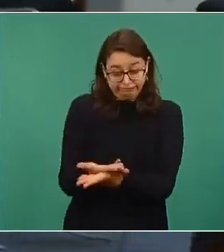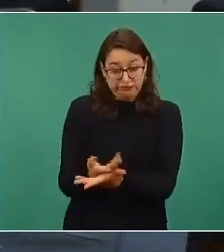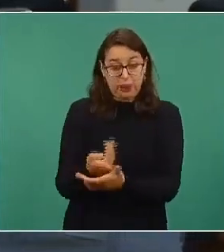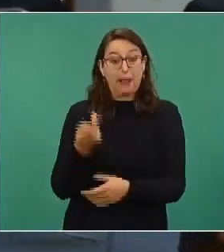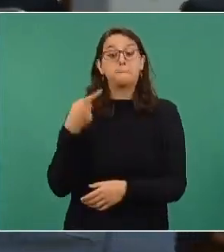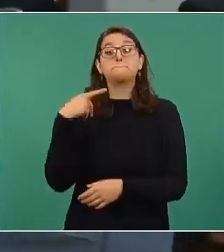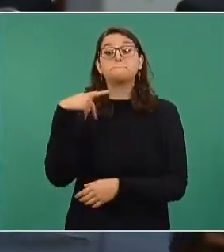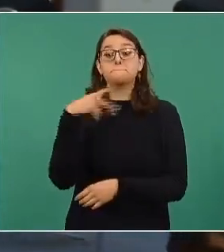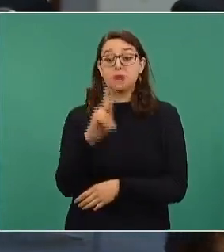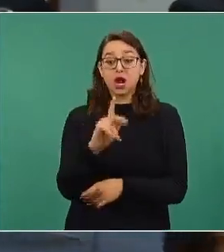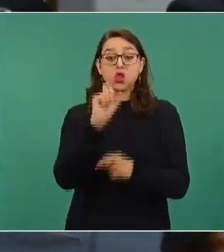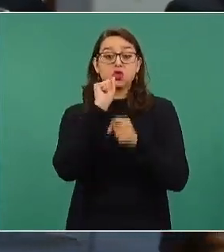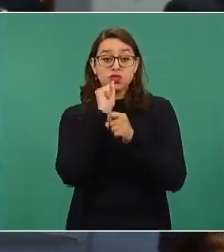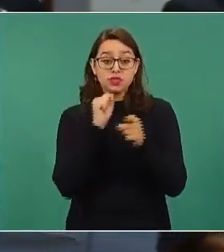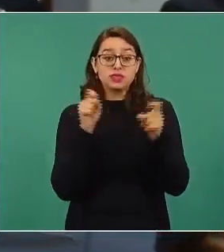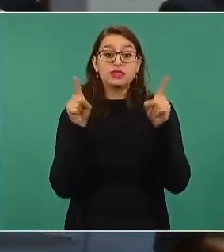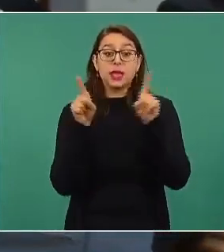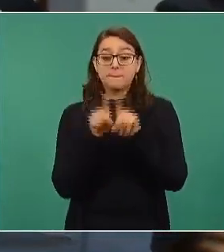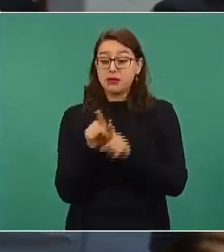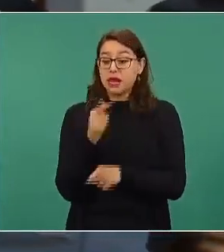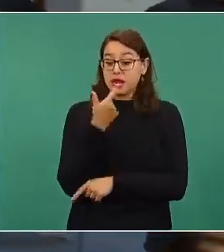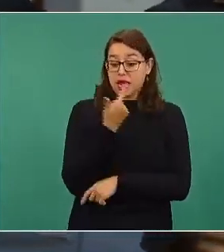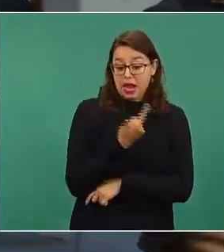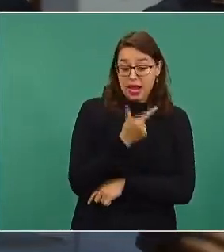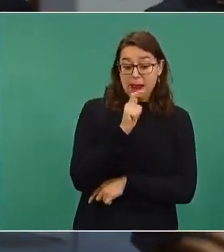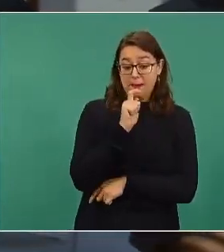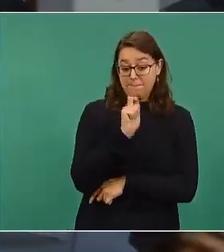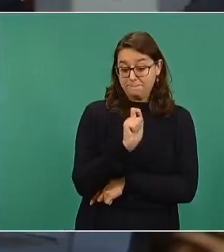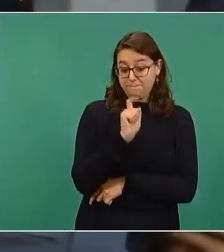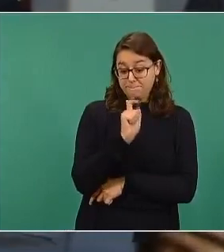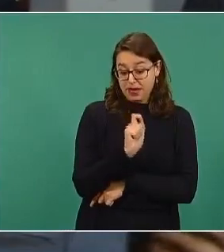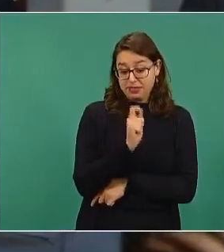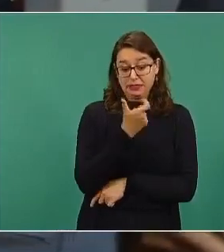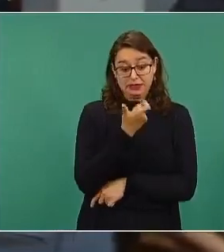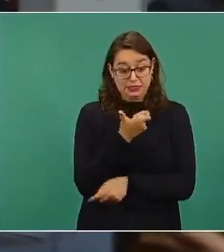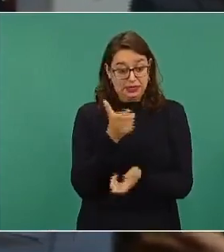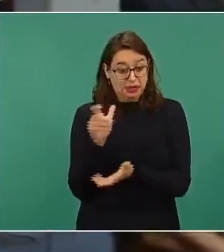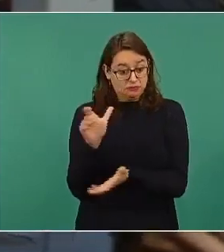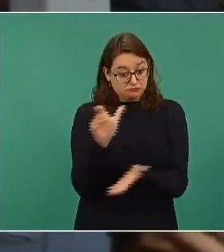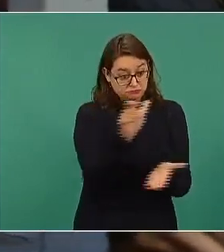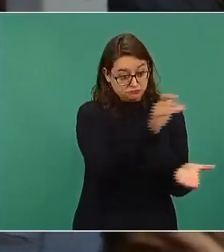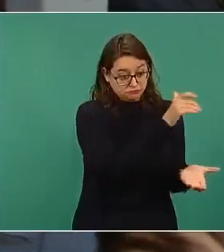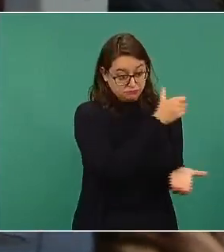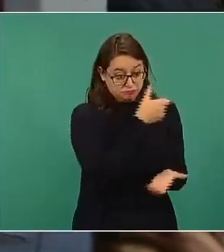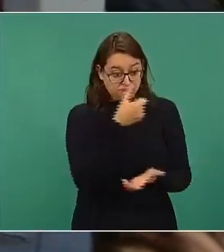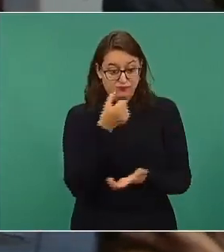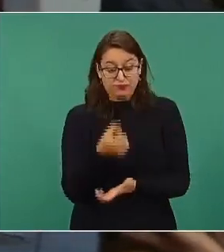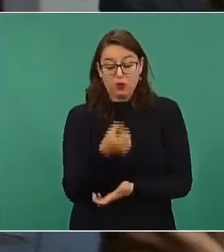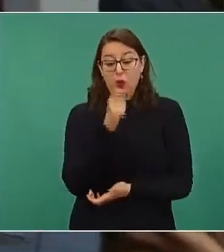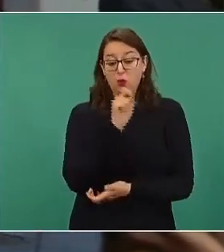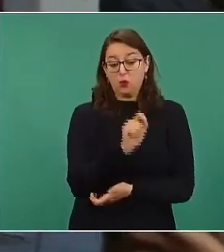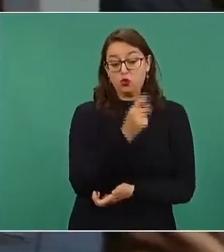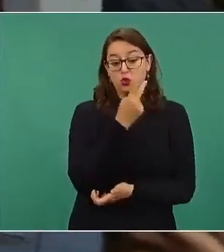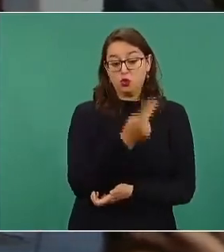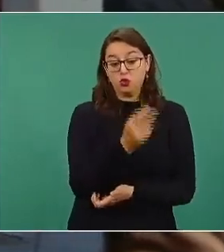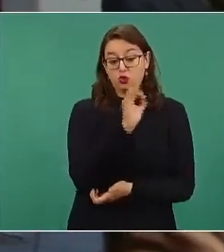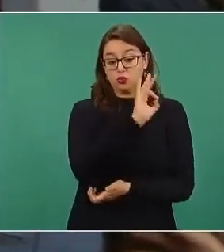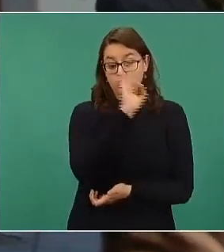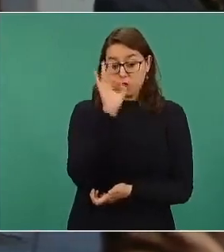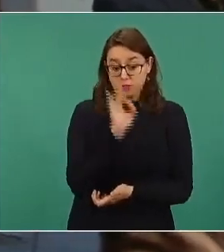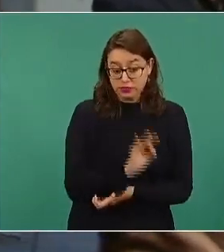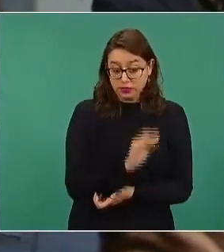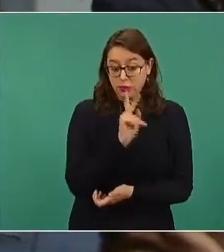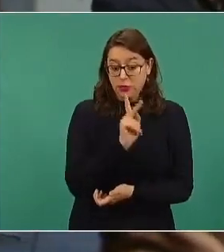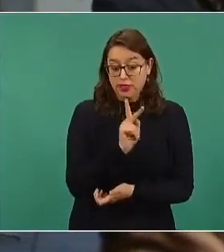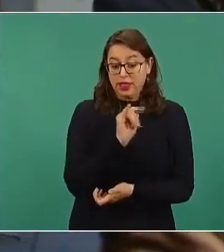se van a obtener fondos del G20, según la propuesta, del 0.02% del PIB de los países del